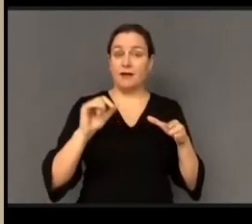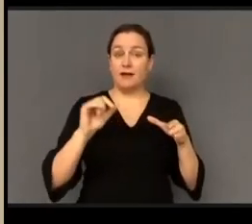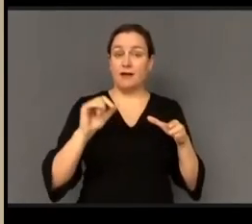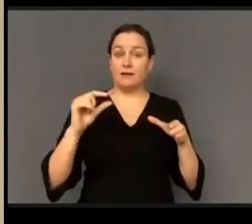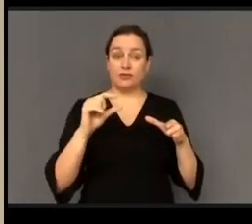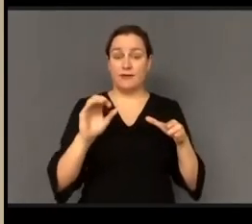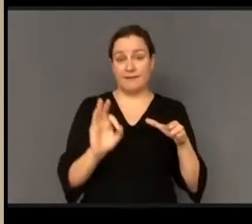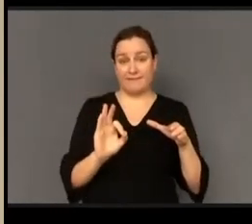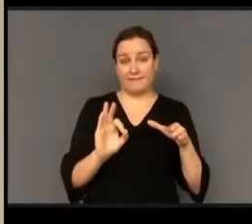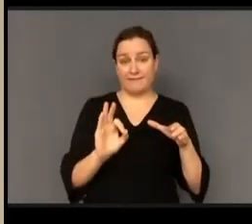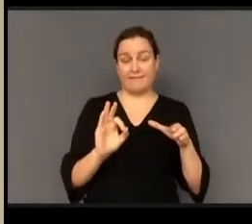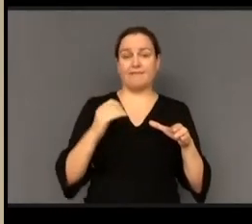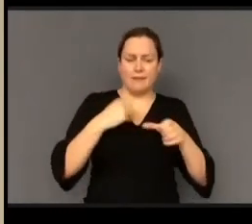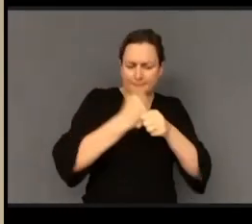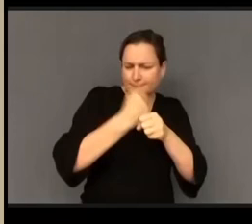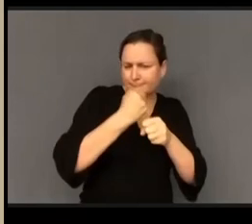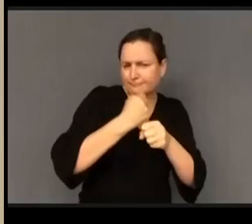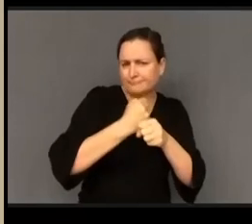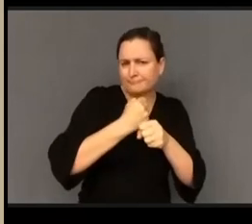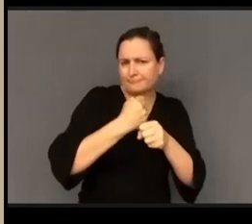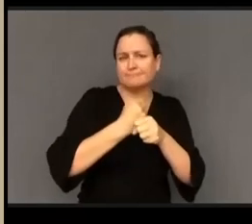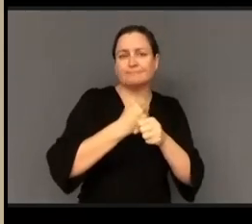valores fundamentales de nuestro país.